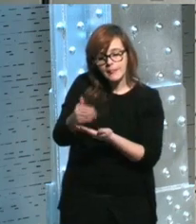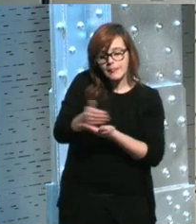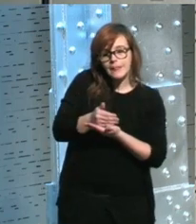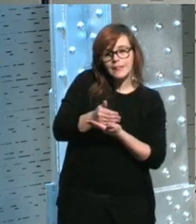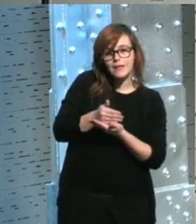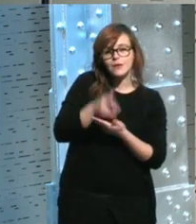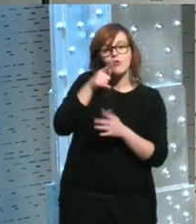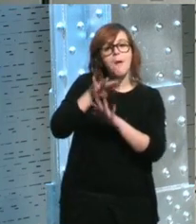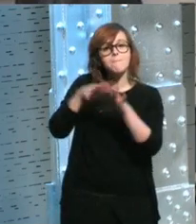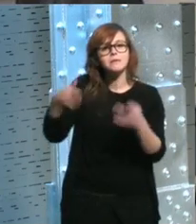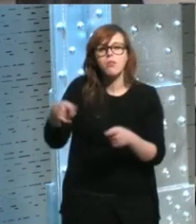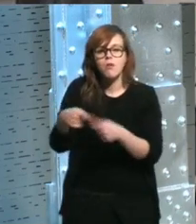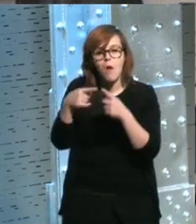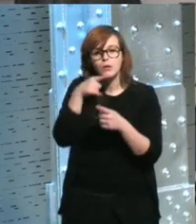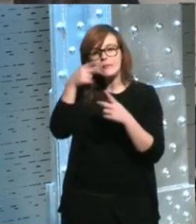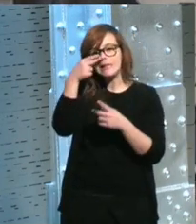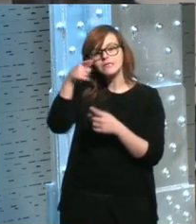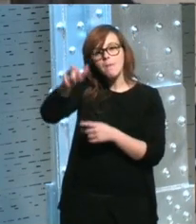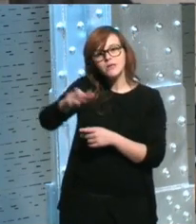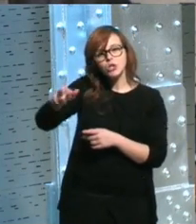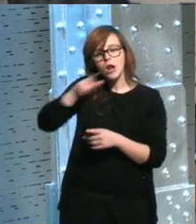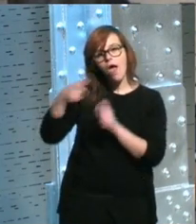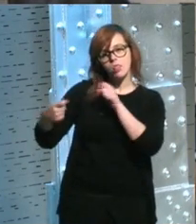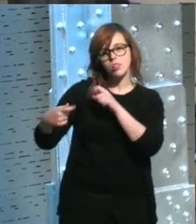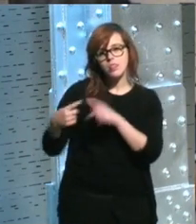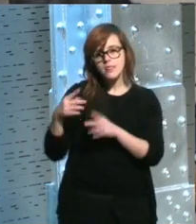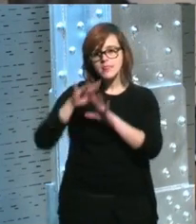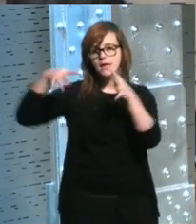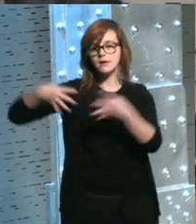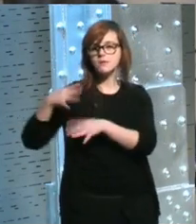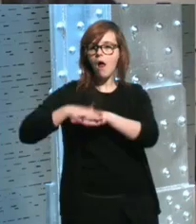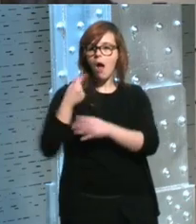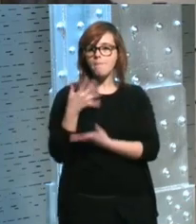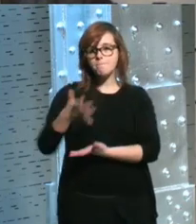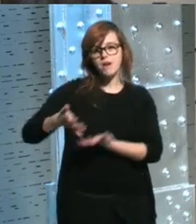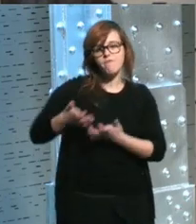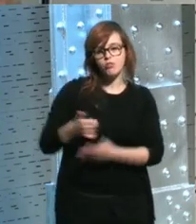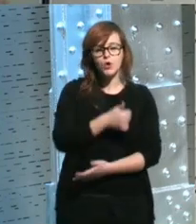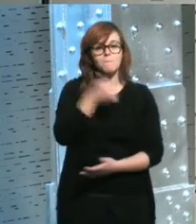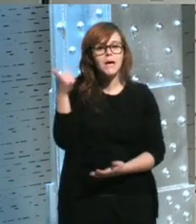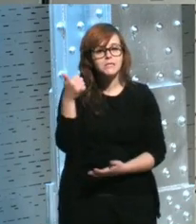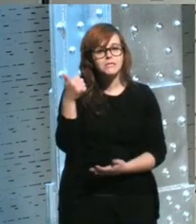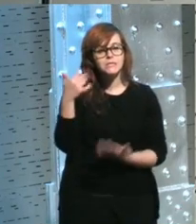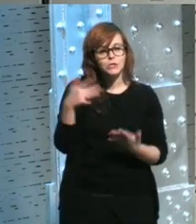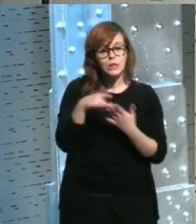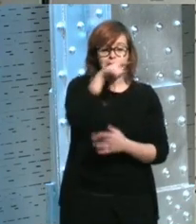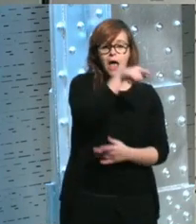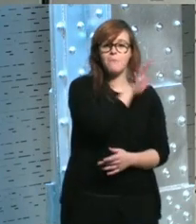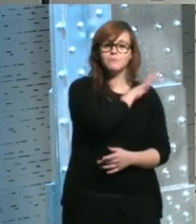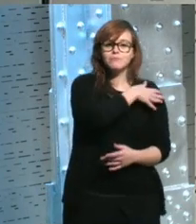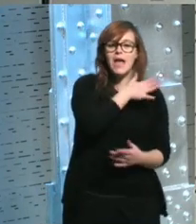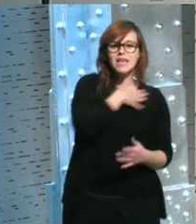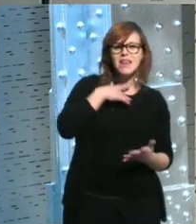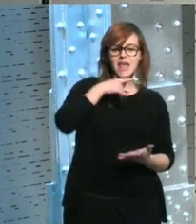transacciones. Entonces tienes una curva de crecimiento exponencial. Entonces él quiere revolucionar la educación, quiere